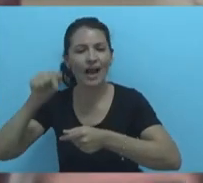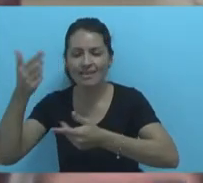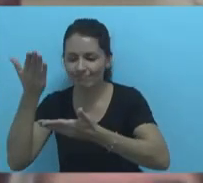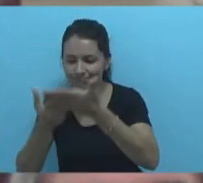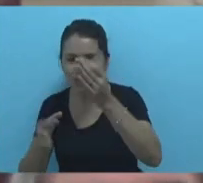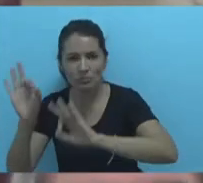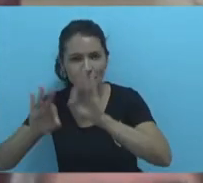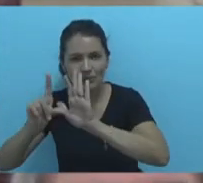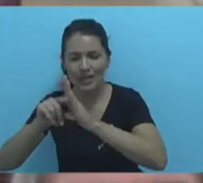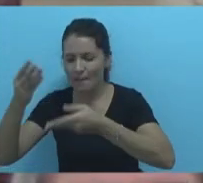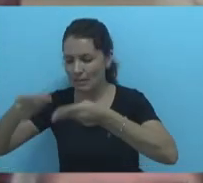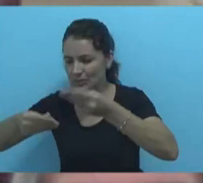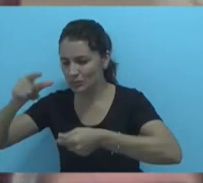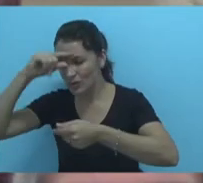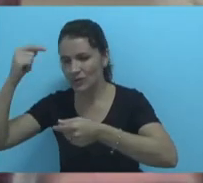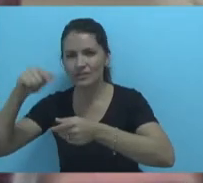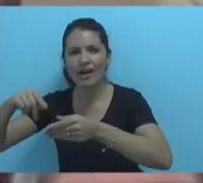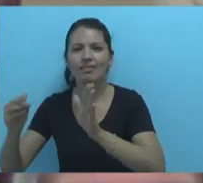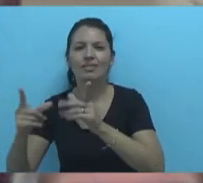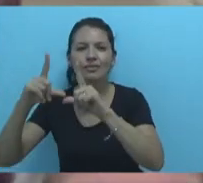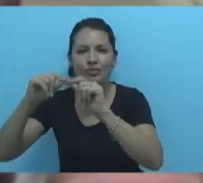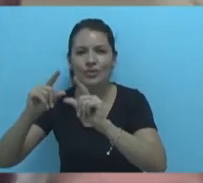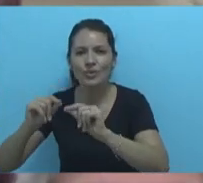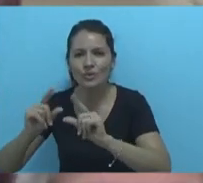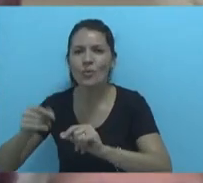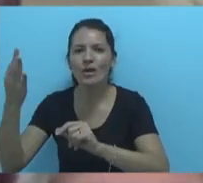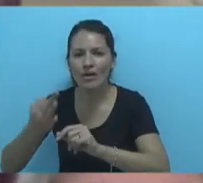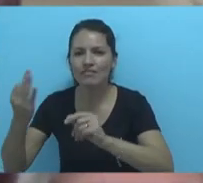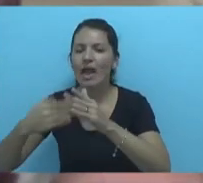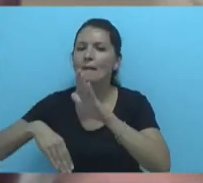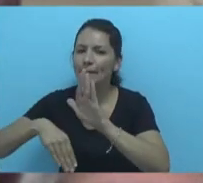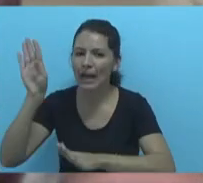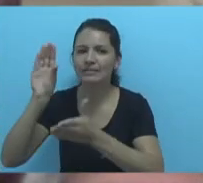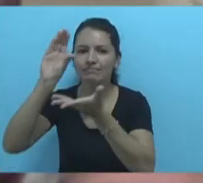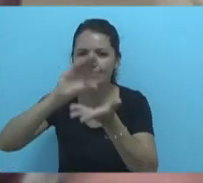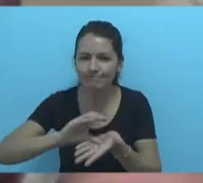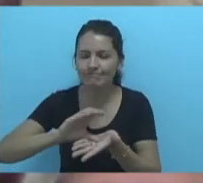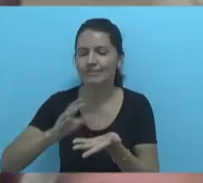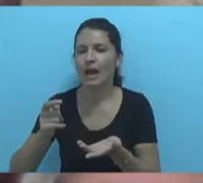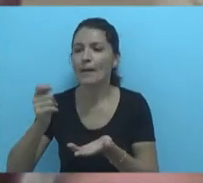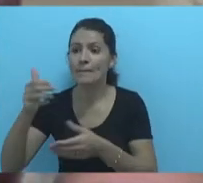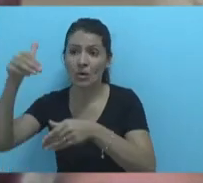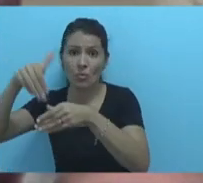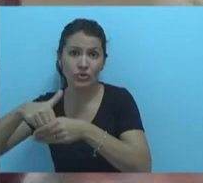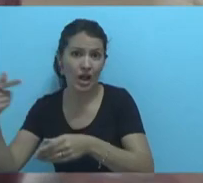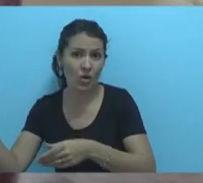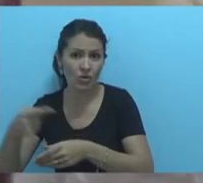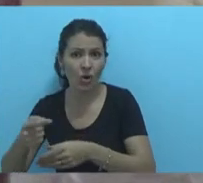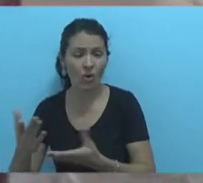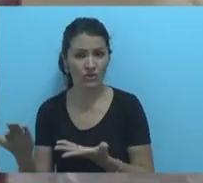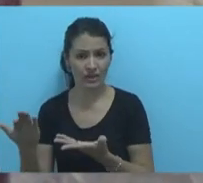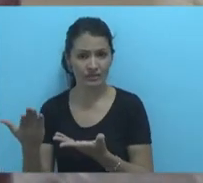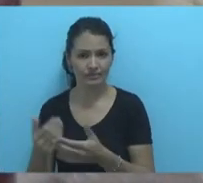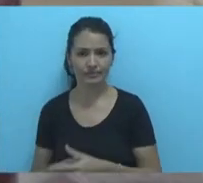millones y un compromiso para actualizarlo a 39 mil millones, y lamentablemente la provincia de